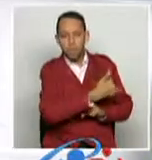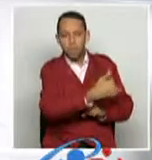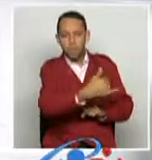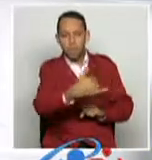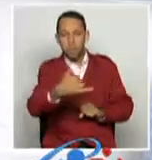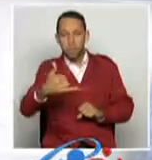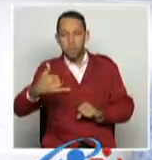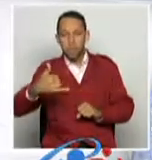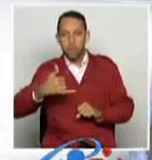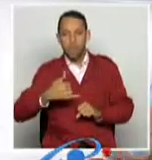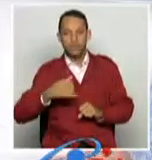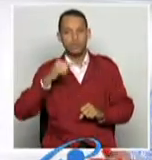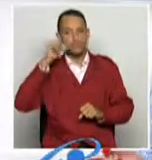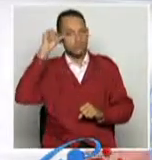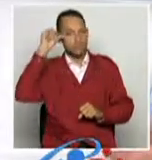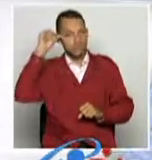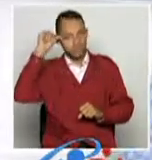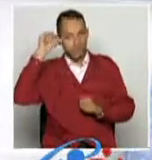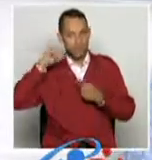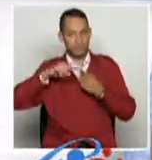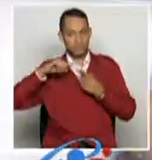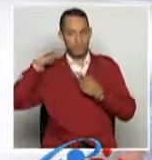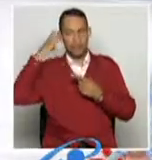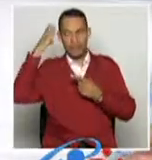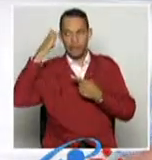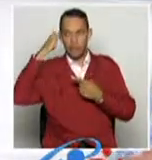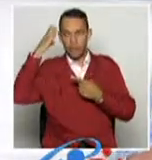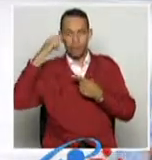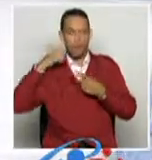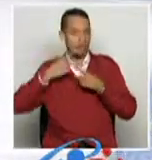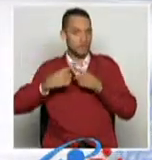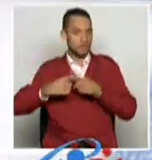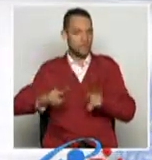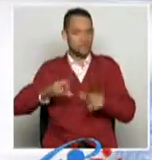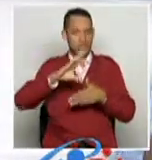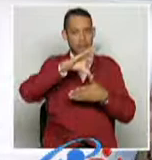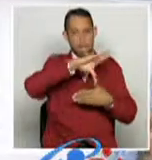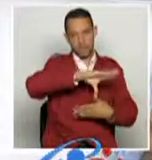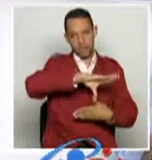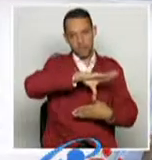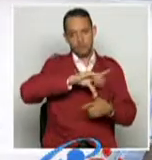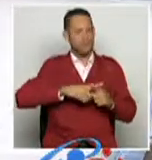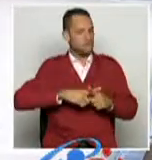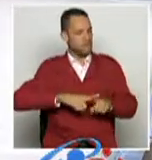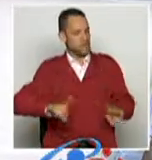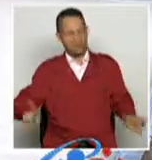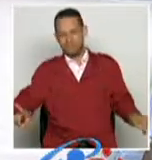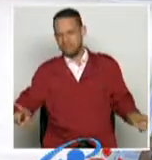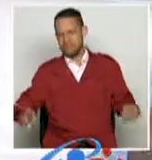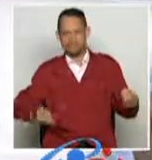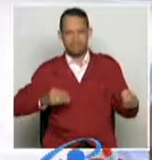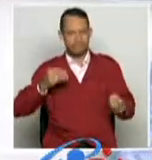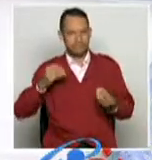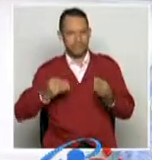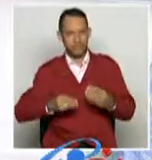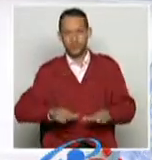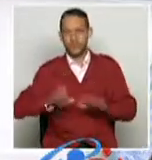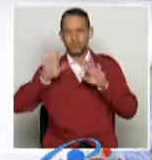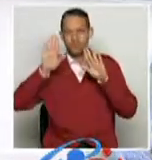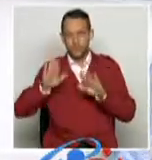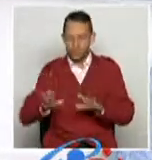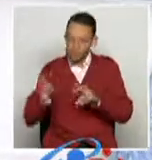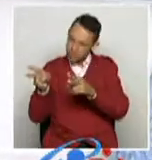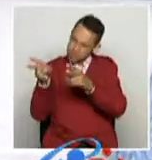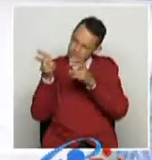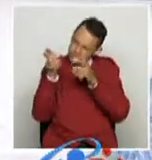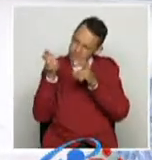la medicina oriental y la medicina occidental. La medicina occidental llega en el momento, o eso es lo que